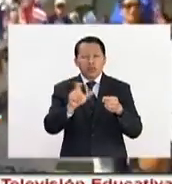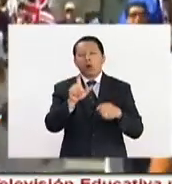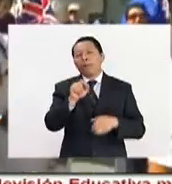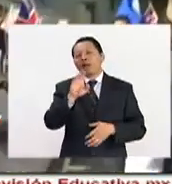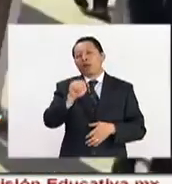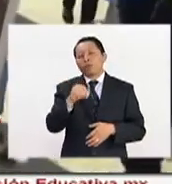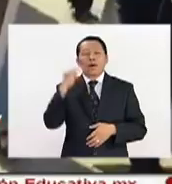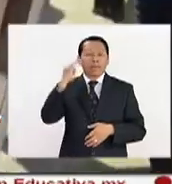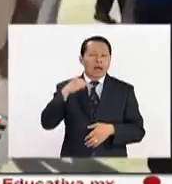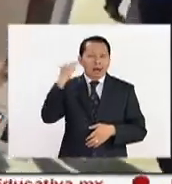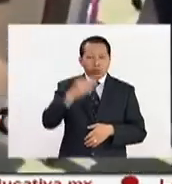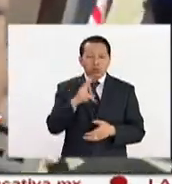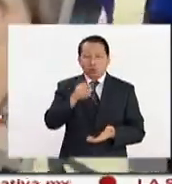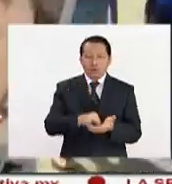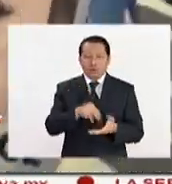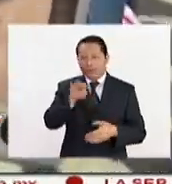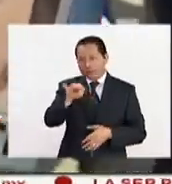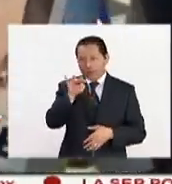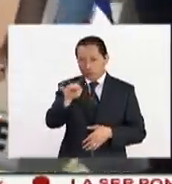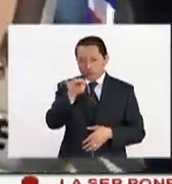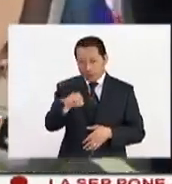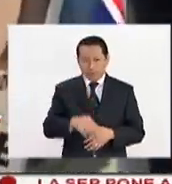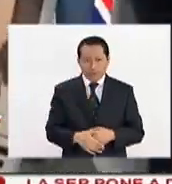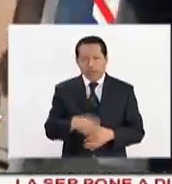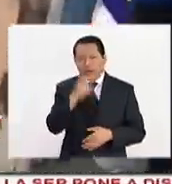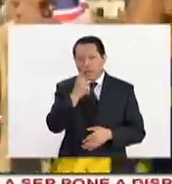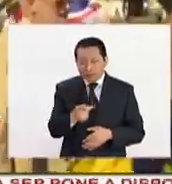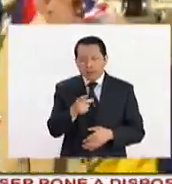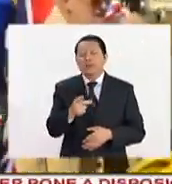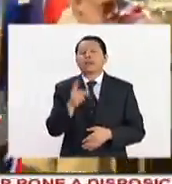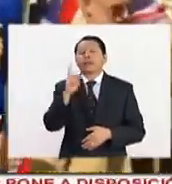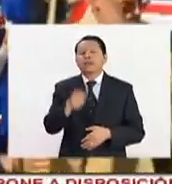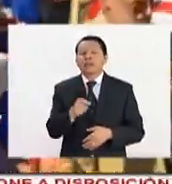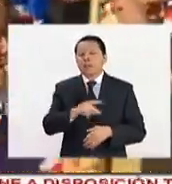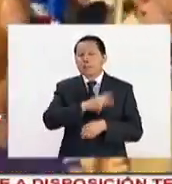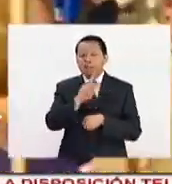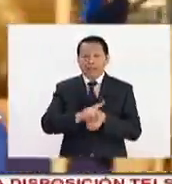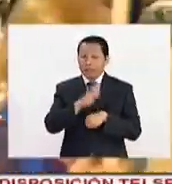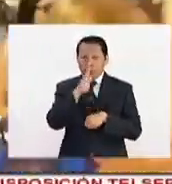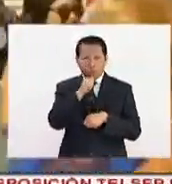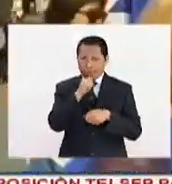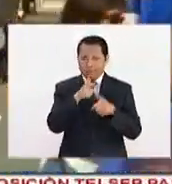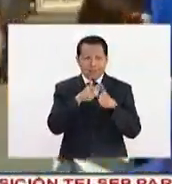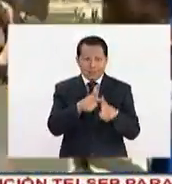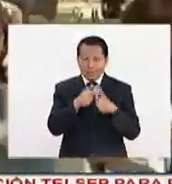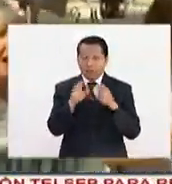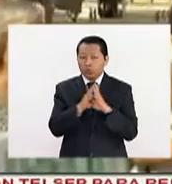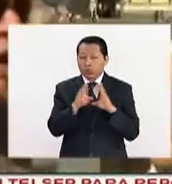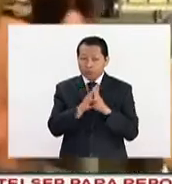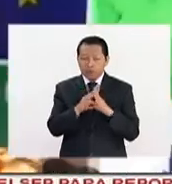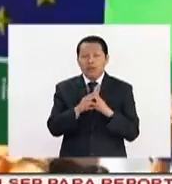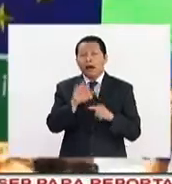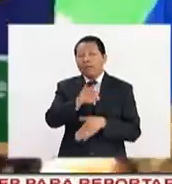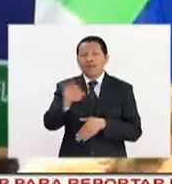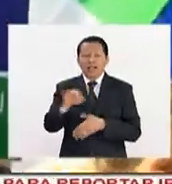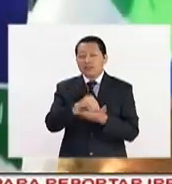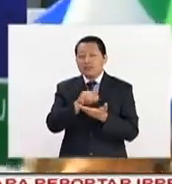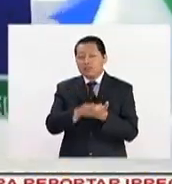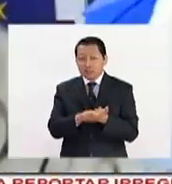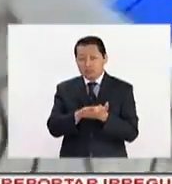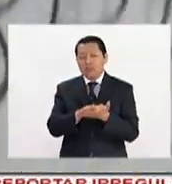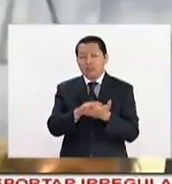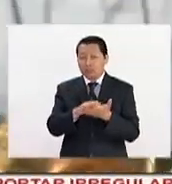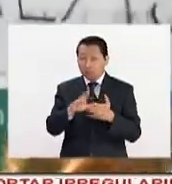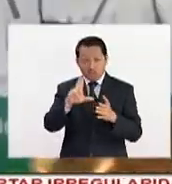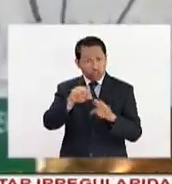29 de marzo del 2019. Dijo que su país no puede continuar siendo parte del mercado único y subrayó que la fecha está establecida y no